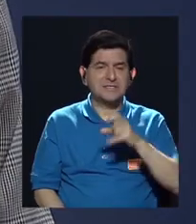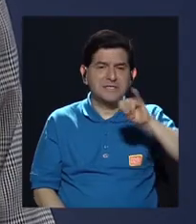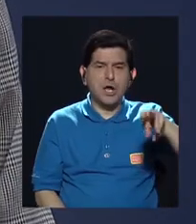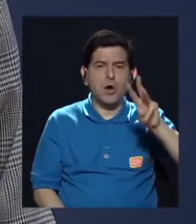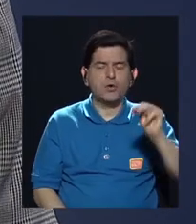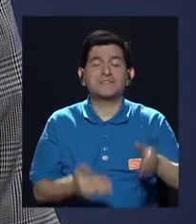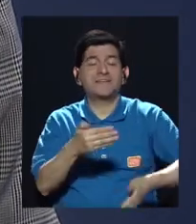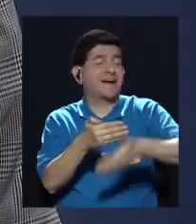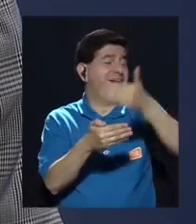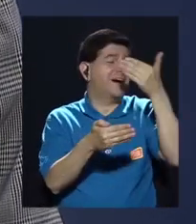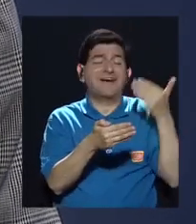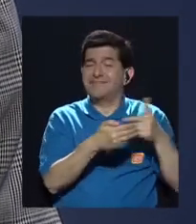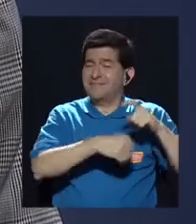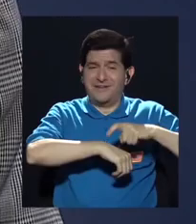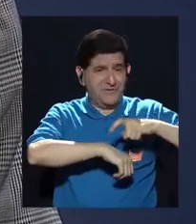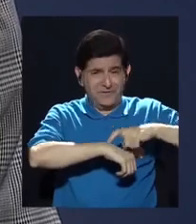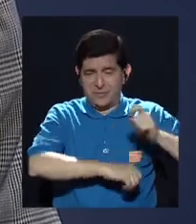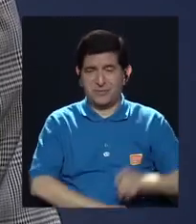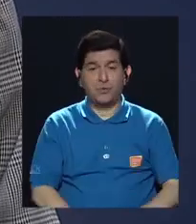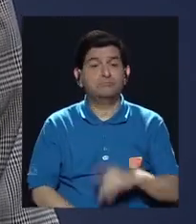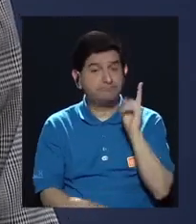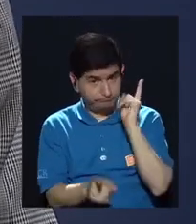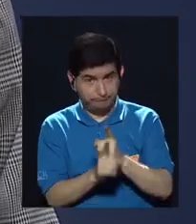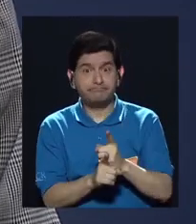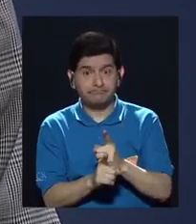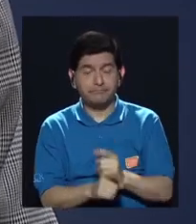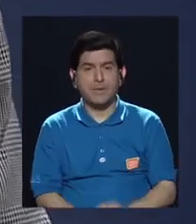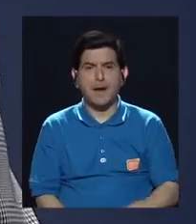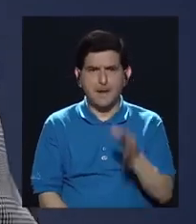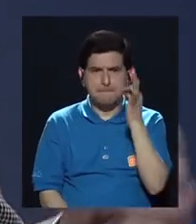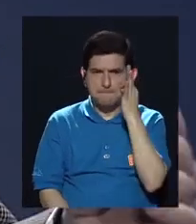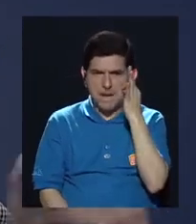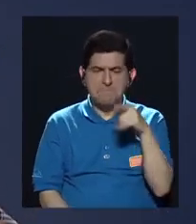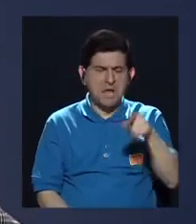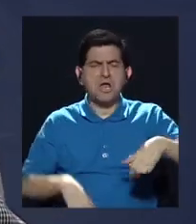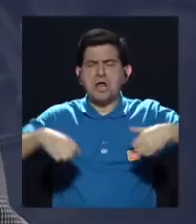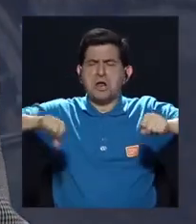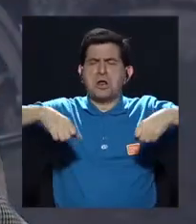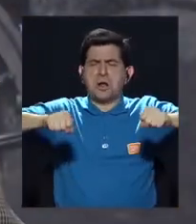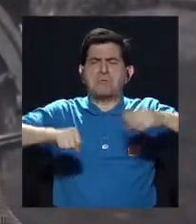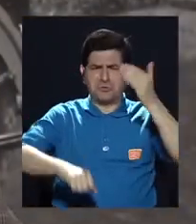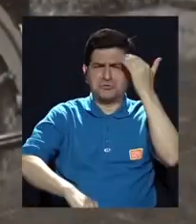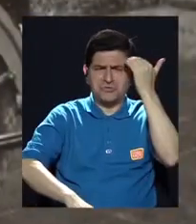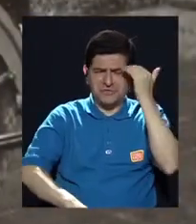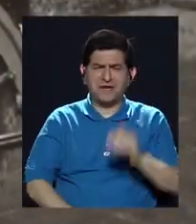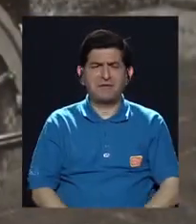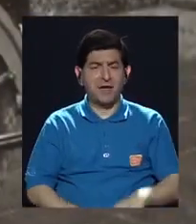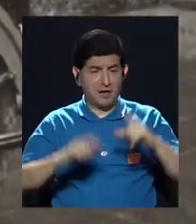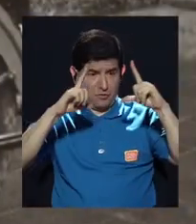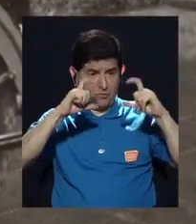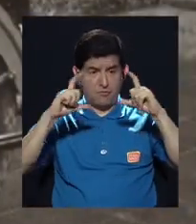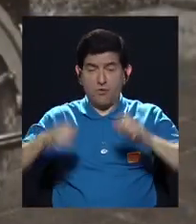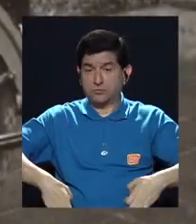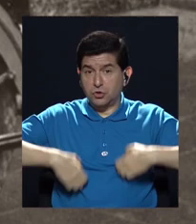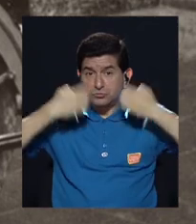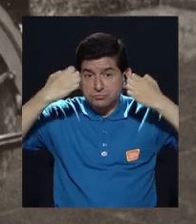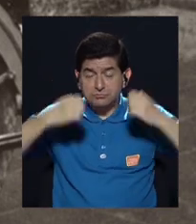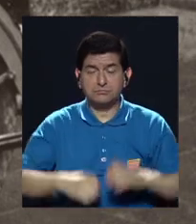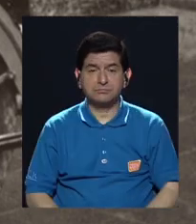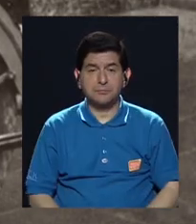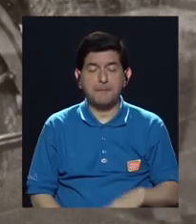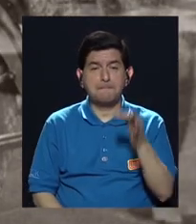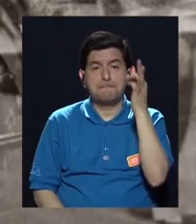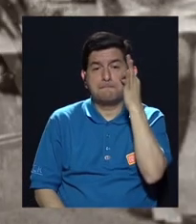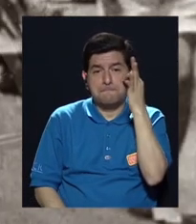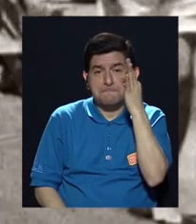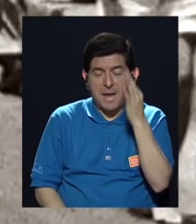José Martí a mucho antes. Efectivamente, don Pepe andaba en motocicleta, eso es conocido, hay fotos de él. Entonces,